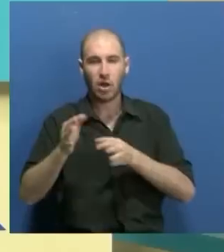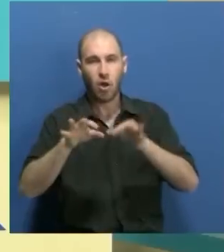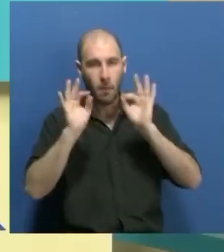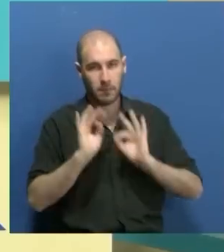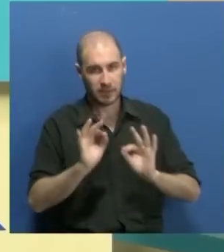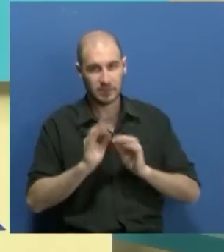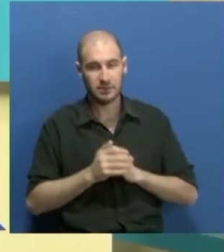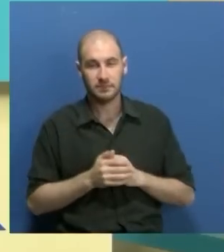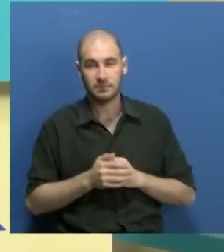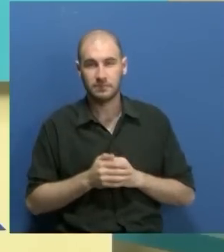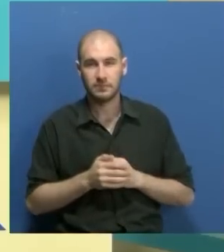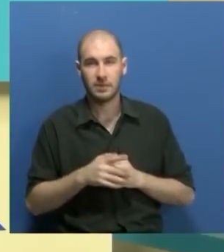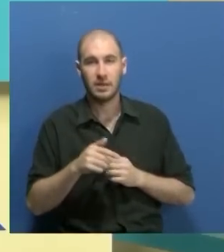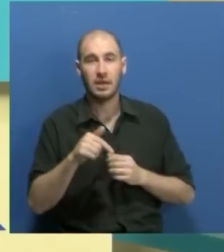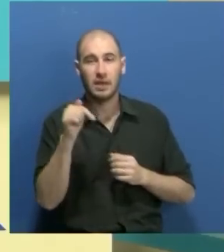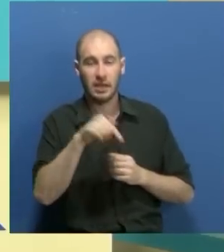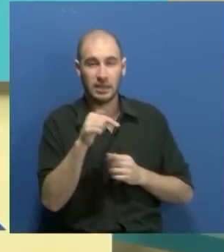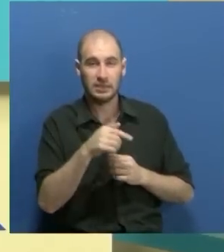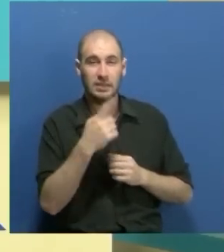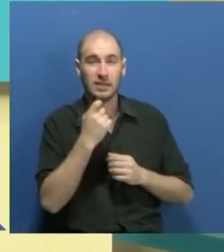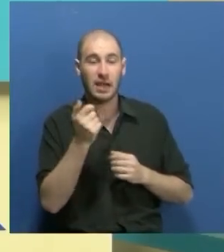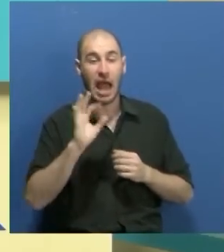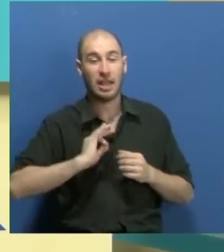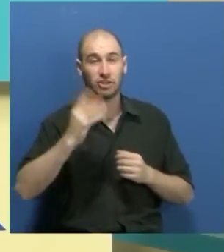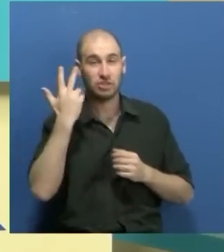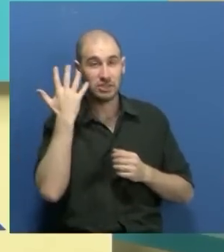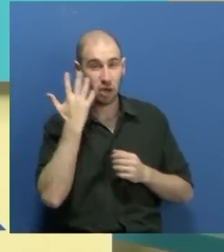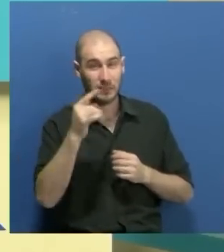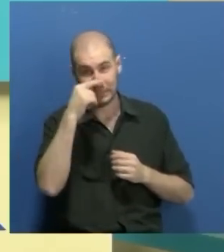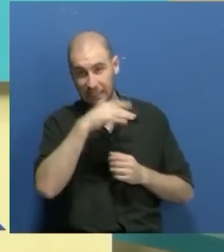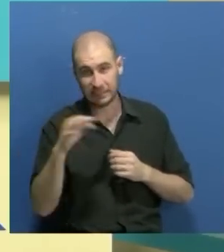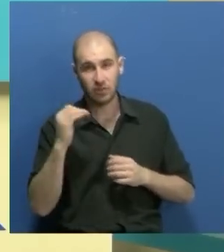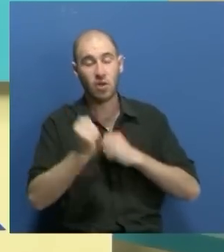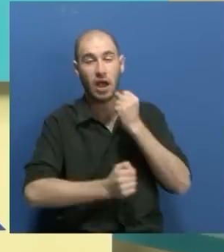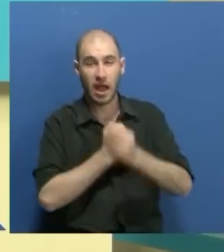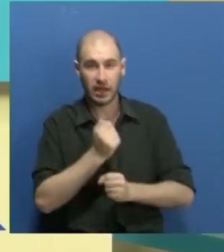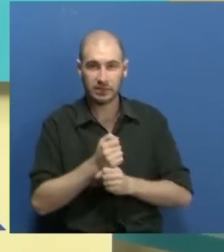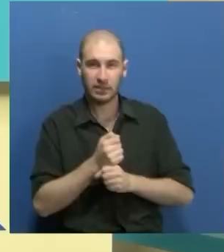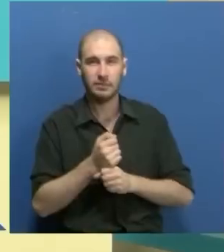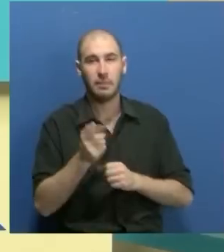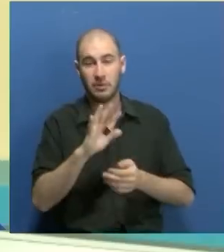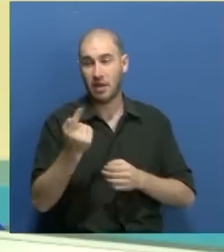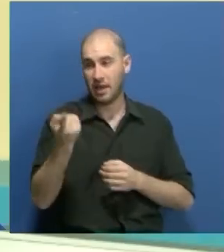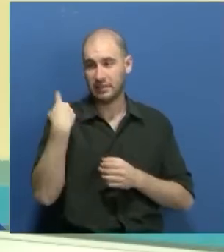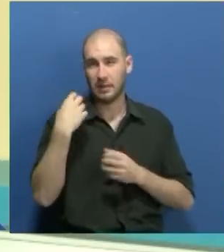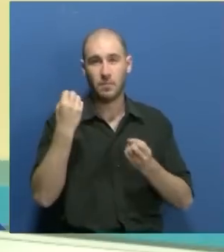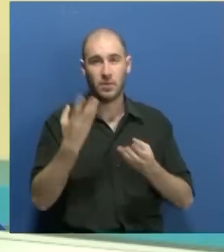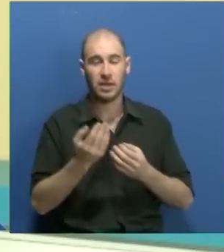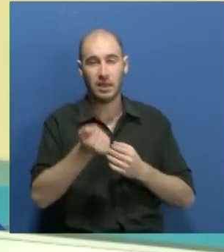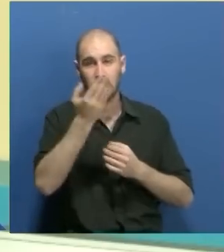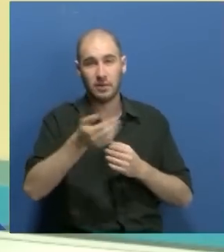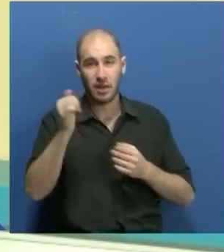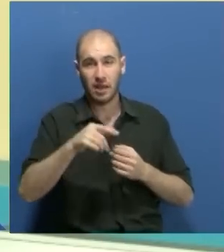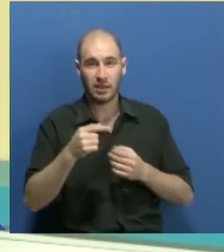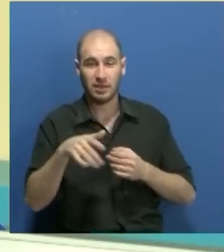desde este chico que está fechado en 5.700 años hasta, yo decía, ayer, porque la gente puede hacerse